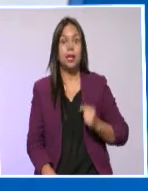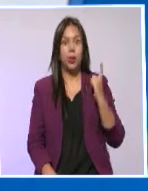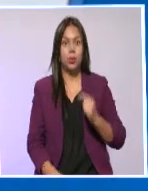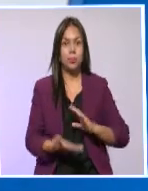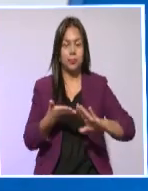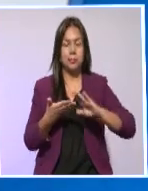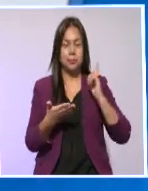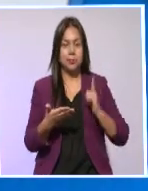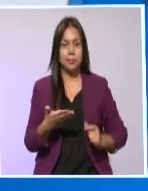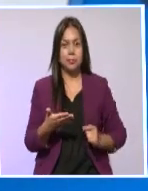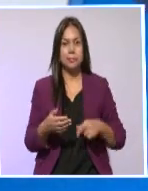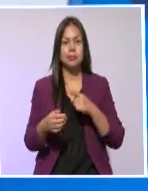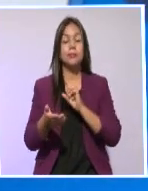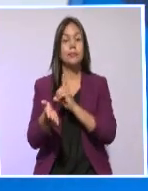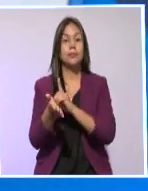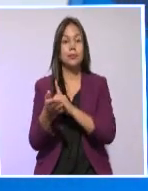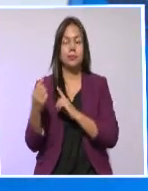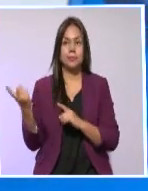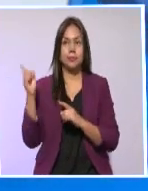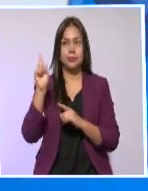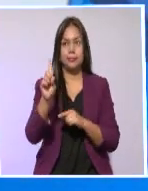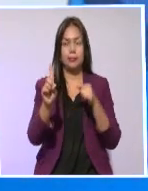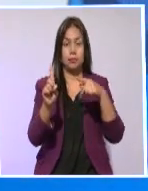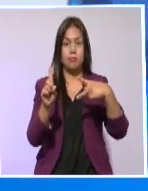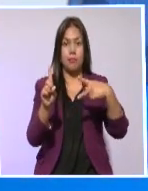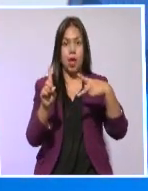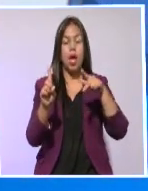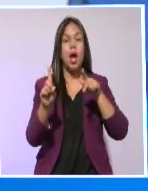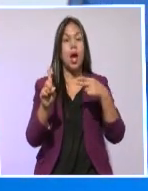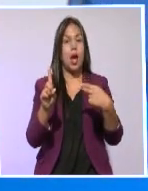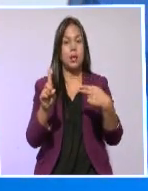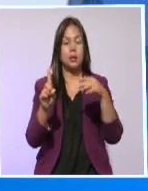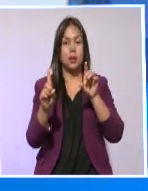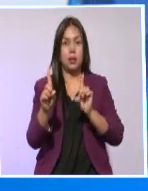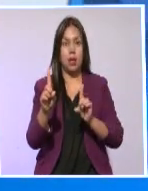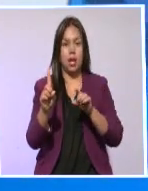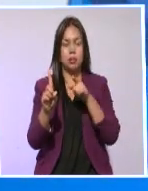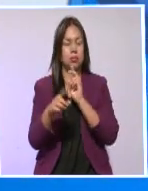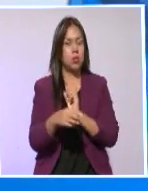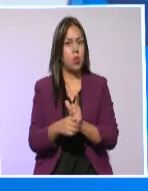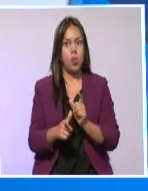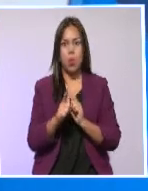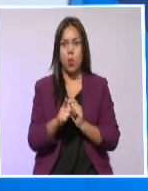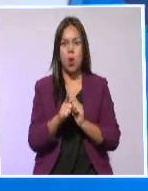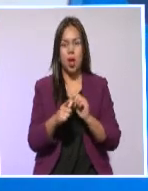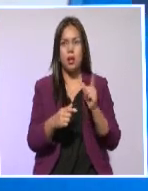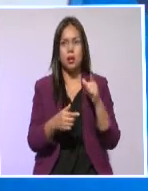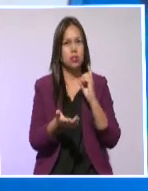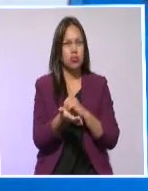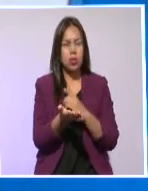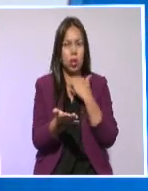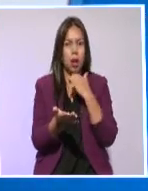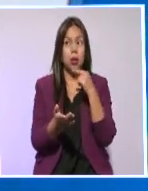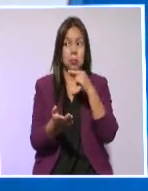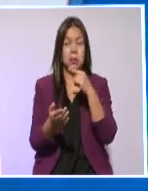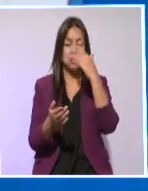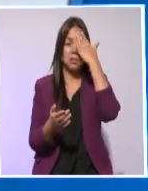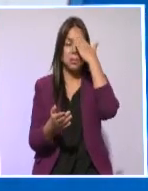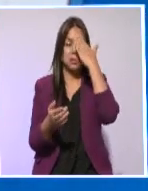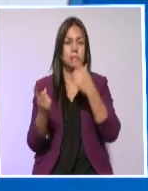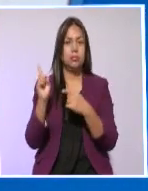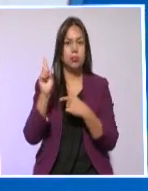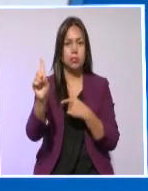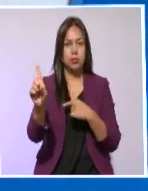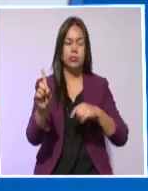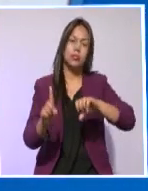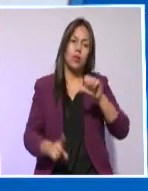Burbano, médico PhD, experto en sistemas de atención de emergencias y urgencias médicas. Juan José Ambrosi, presidente de la